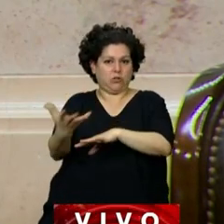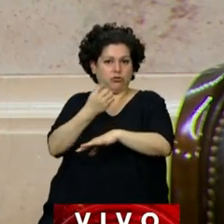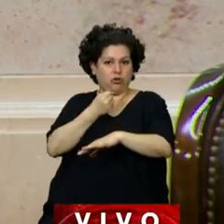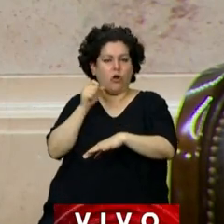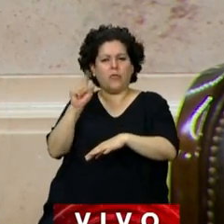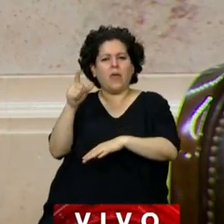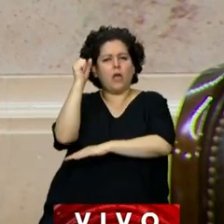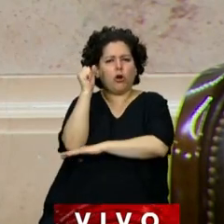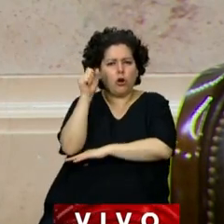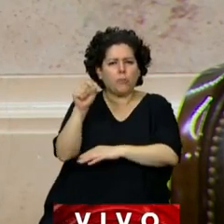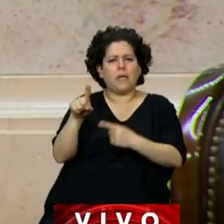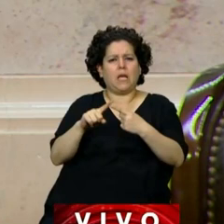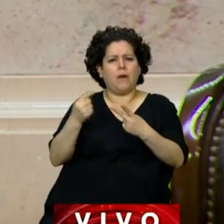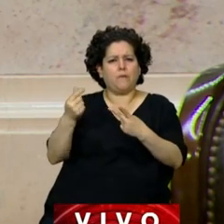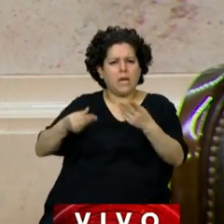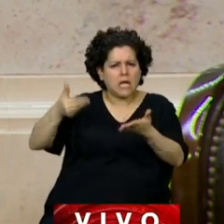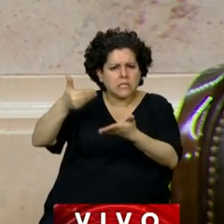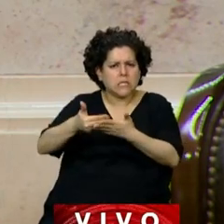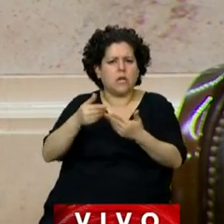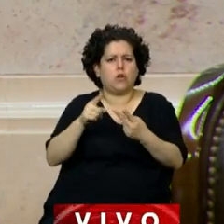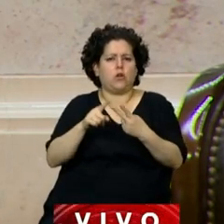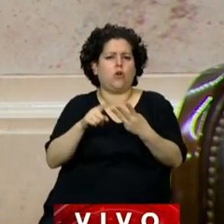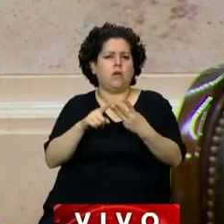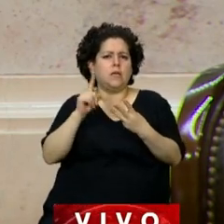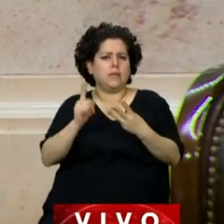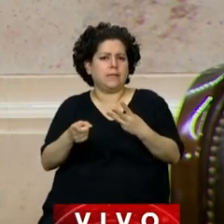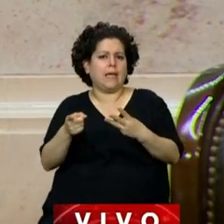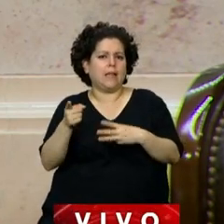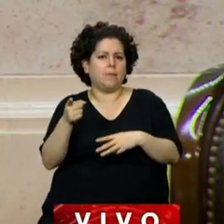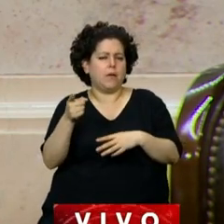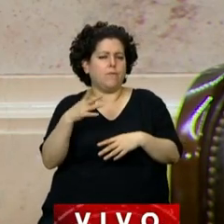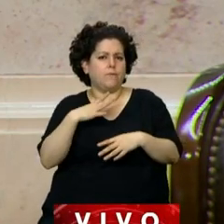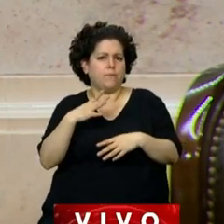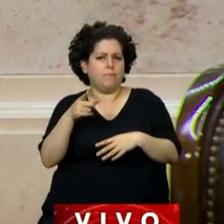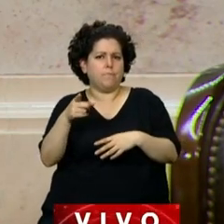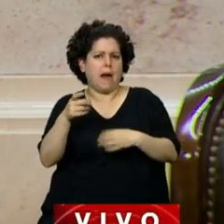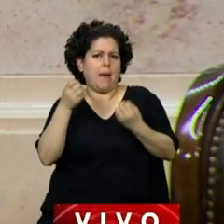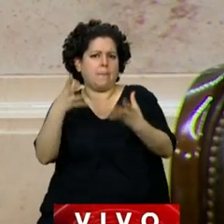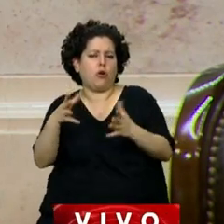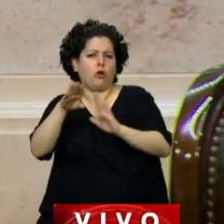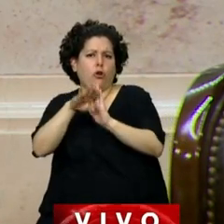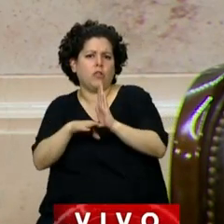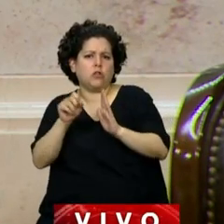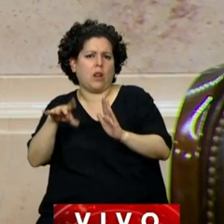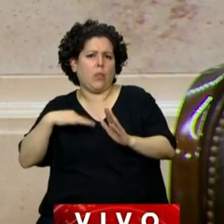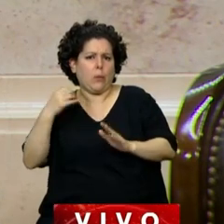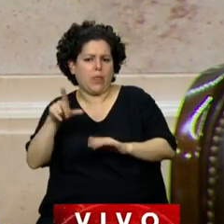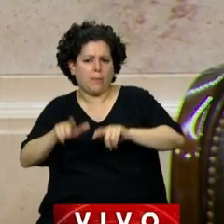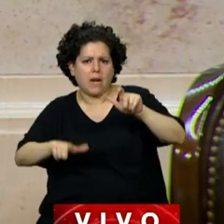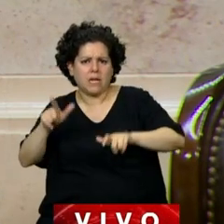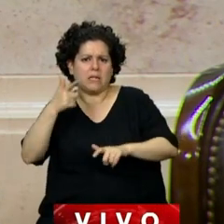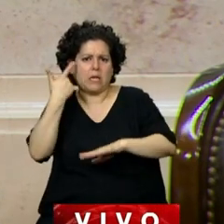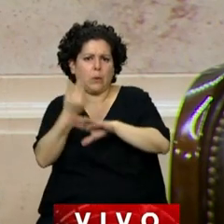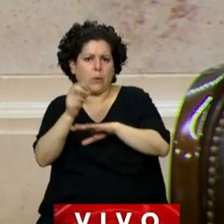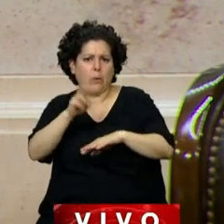lo económico, de lo financiero, que obviamente no se está traduciendo en mejores condiciones de vida para la gente de